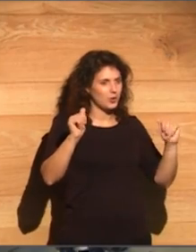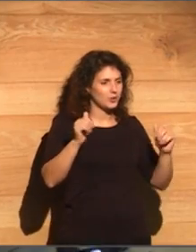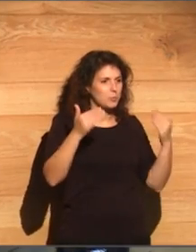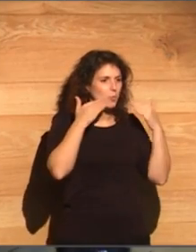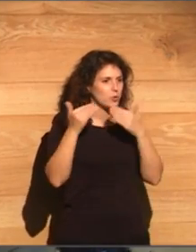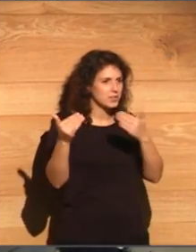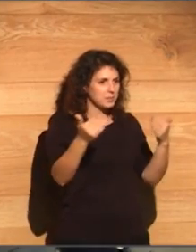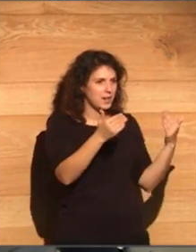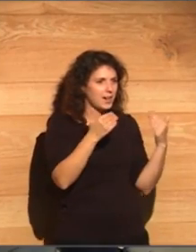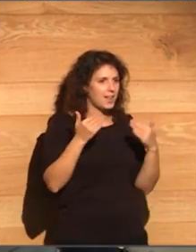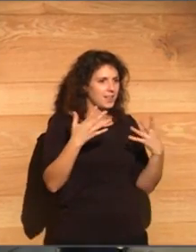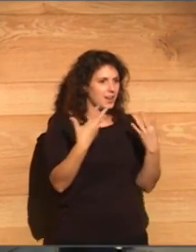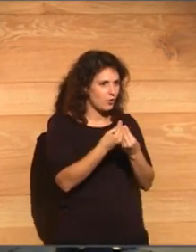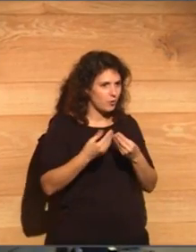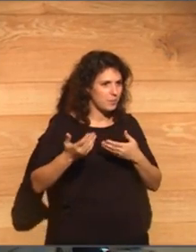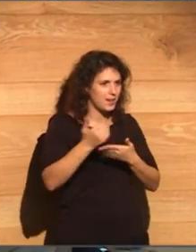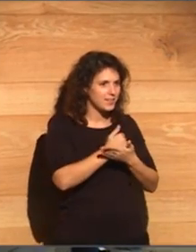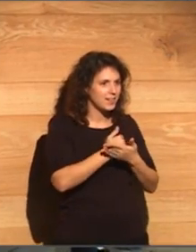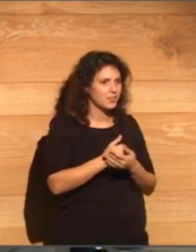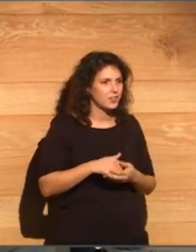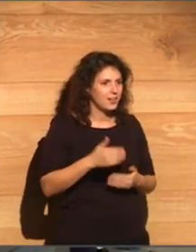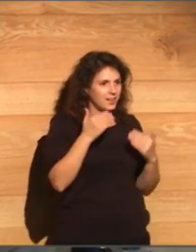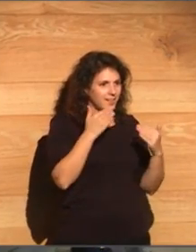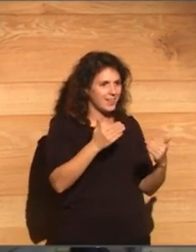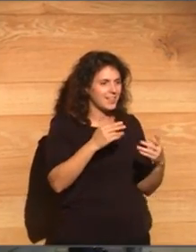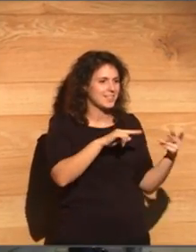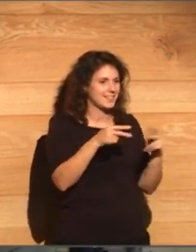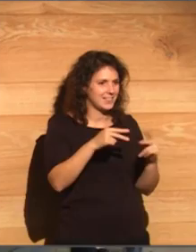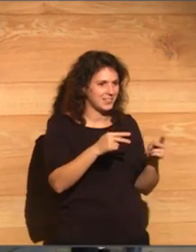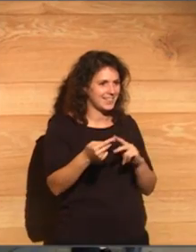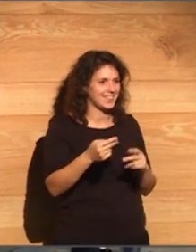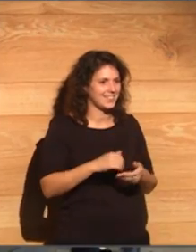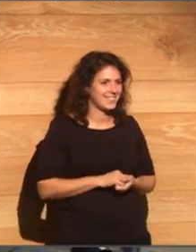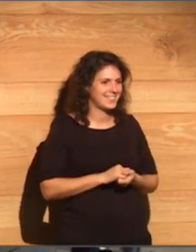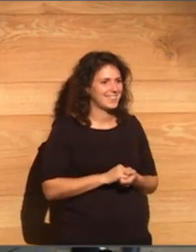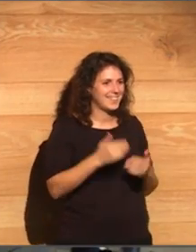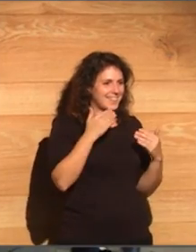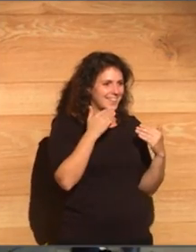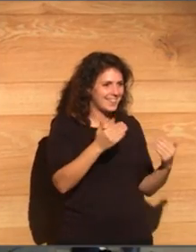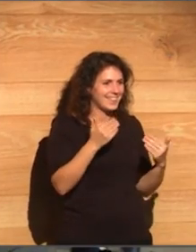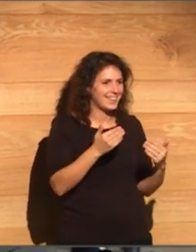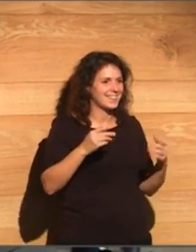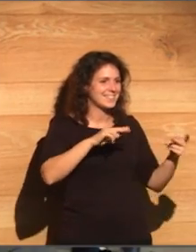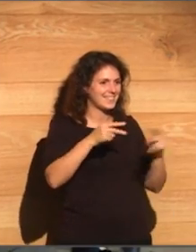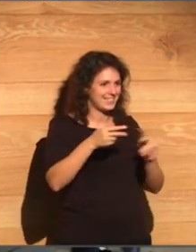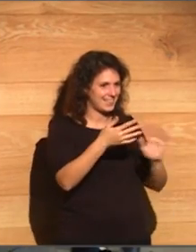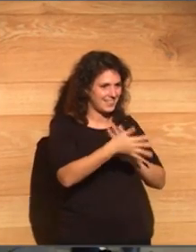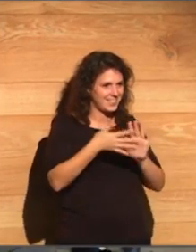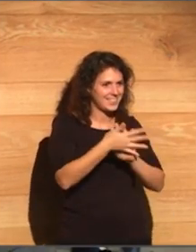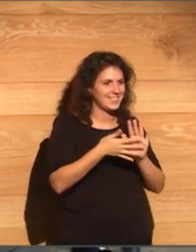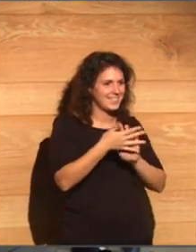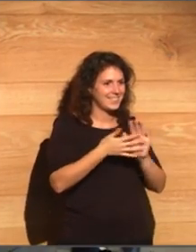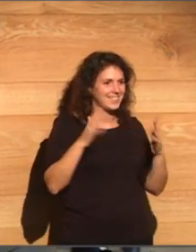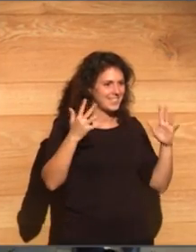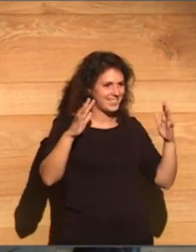Muchísimas gracias por estar con nosotros. Gracias a la Fundación Telefónica, gracias a la gente que nos ayudáis con la lengua de signos. Ha estado con